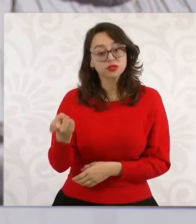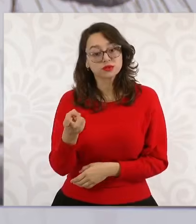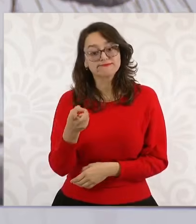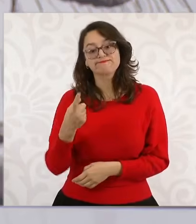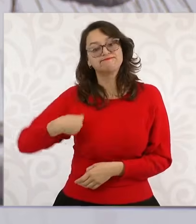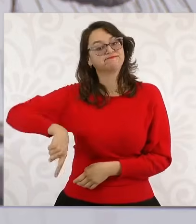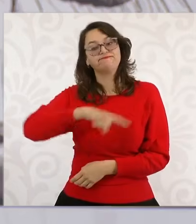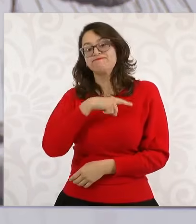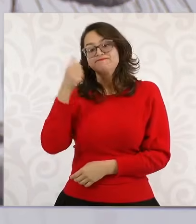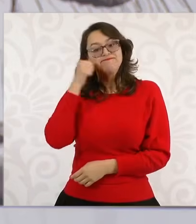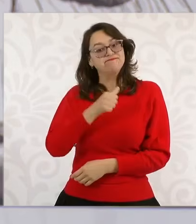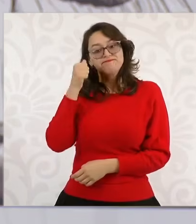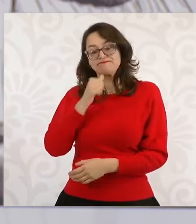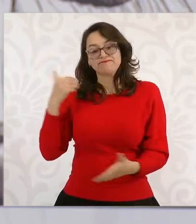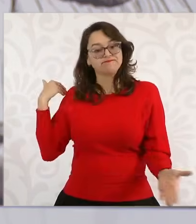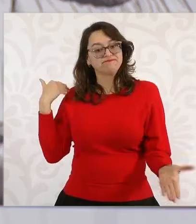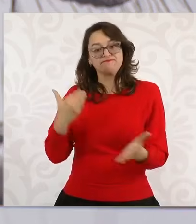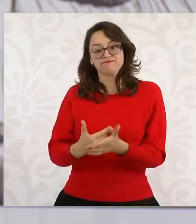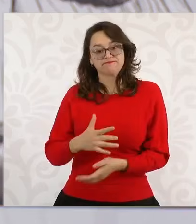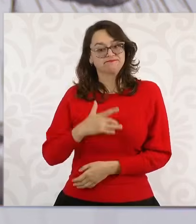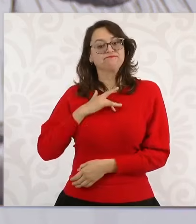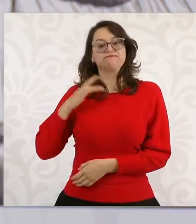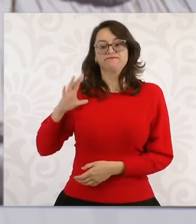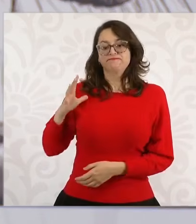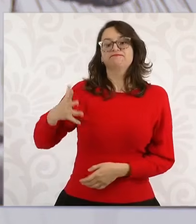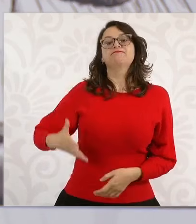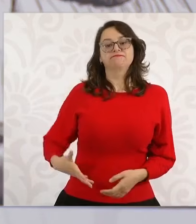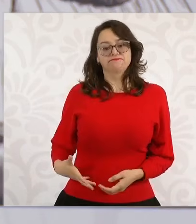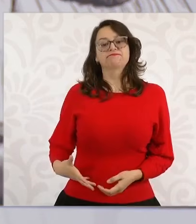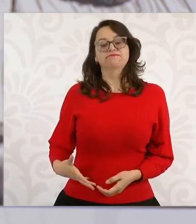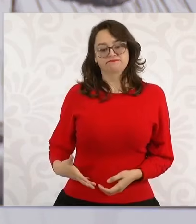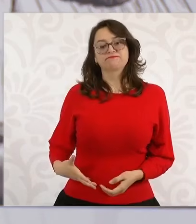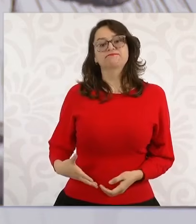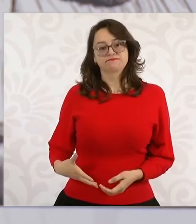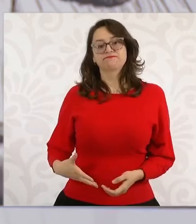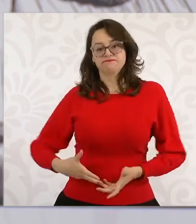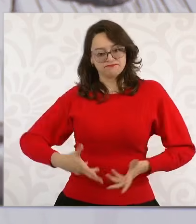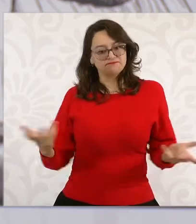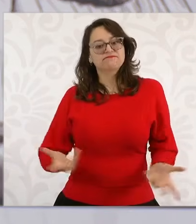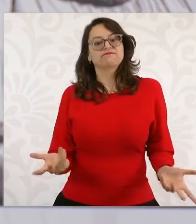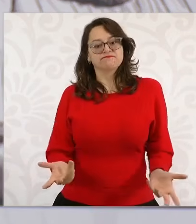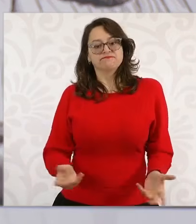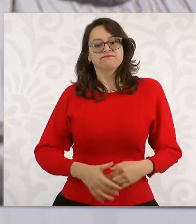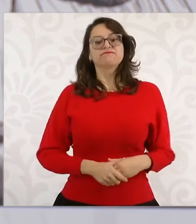nuestro pueblo y nos enorgullece y lo profesamos.